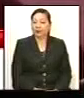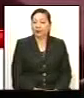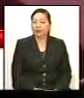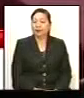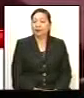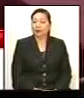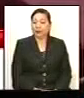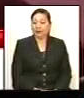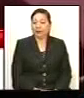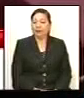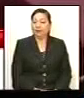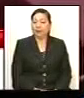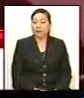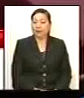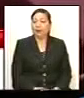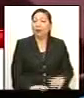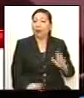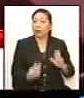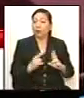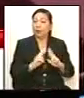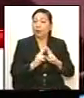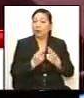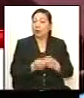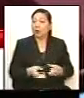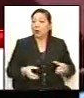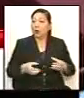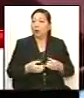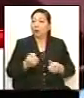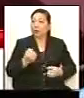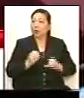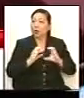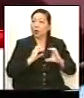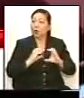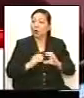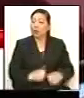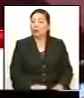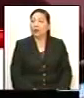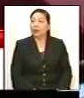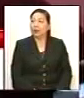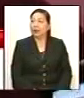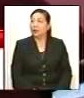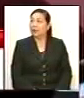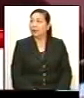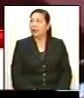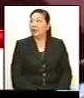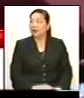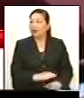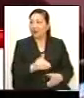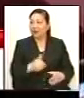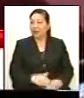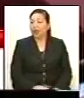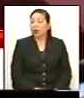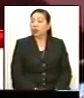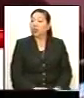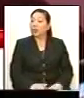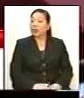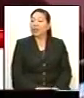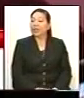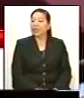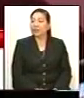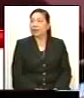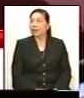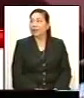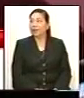Vamos a dar inicio a la 12ª sesión ordinaria de la Comisión de Transporte y Comunicaciones. Vamos a aprobar el acta. Señores congresistas, se les ha